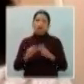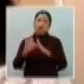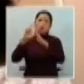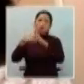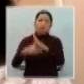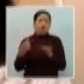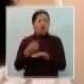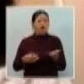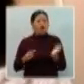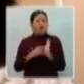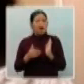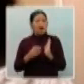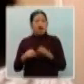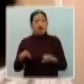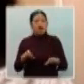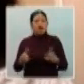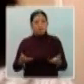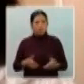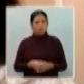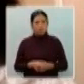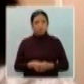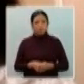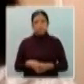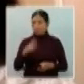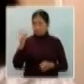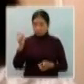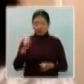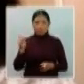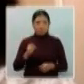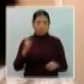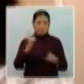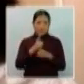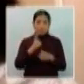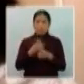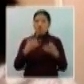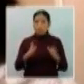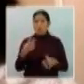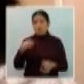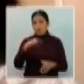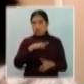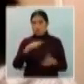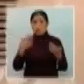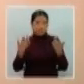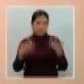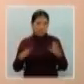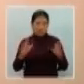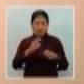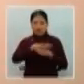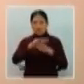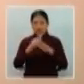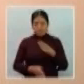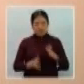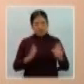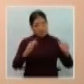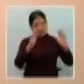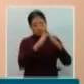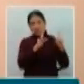seguir? Muy bien. Evidentemente nosotros hemos terminado ya con La